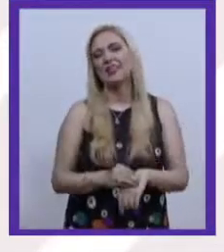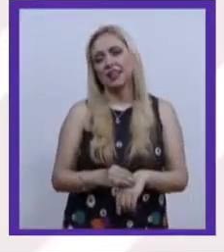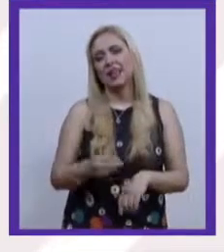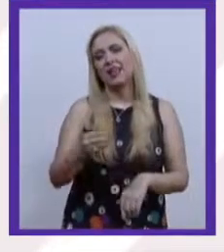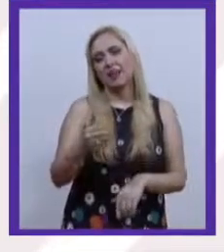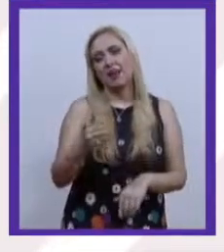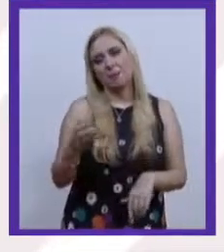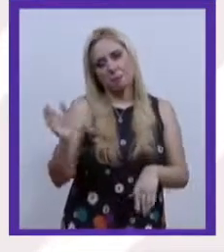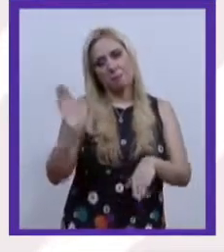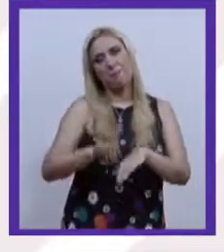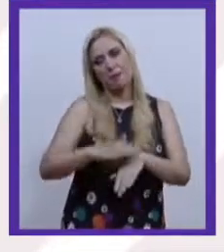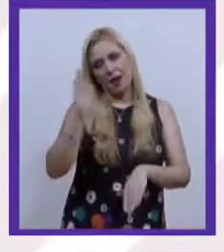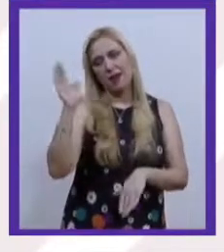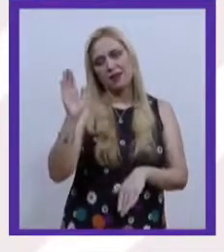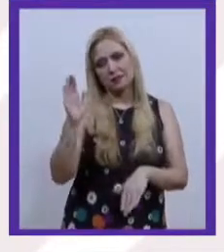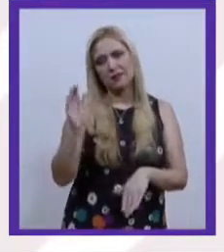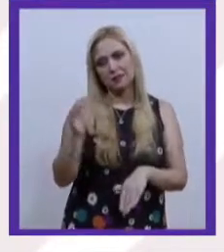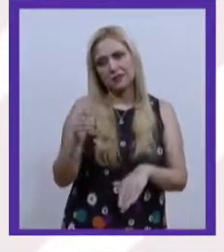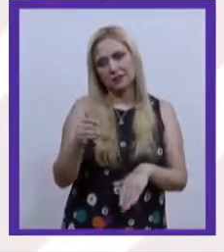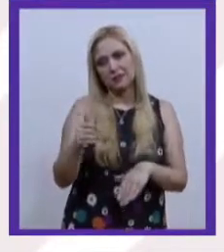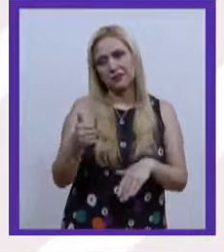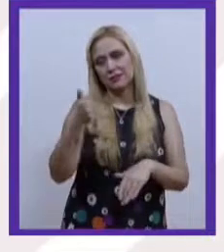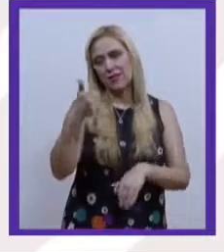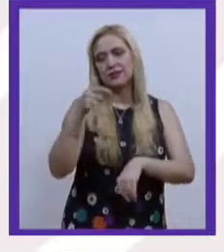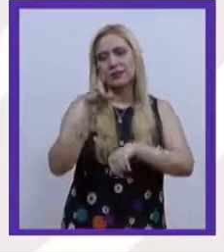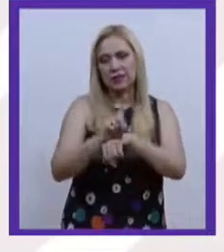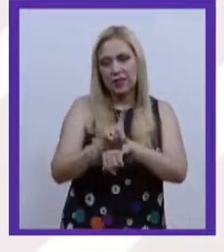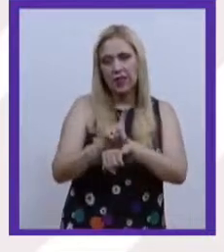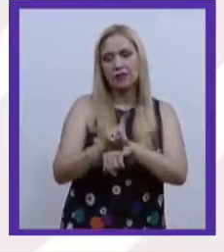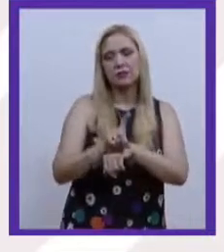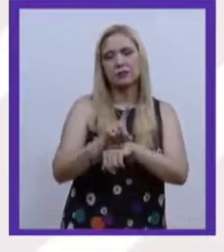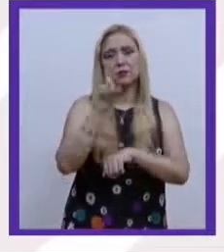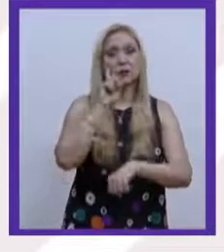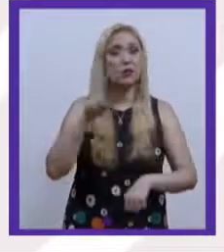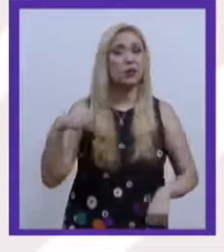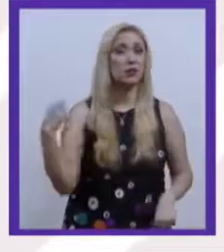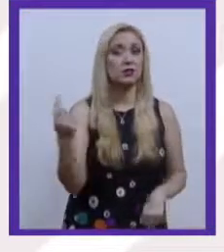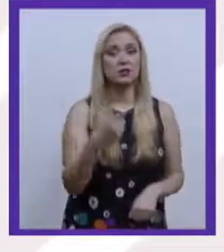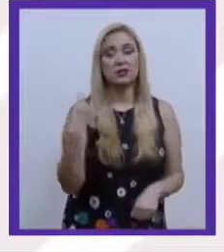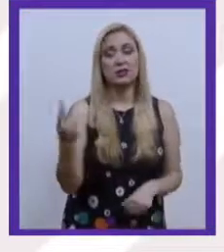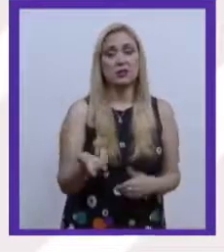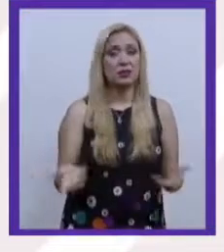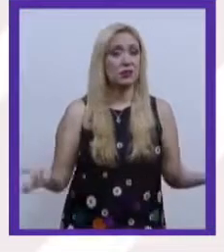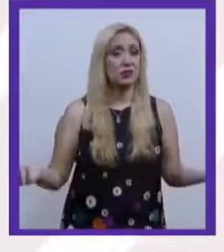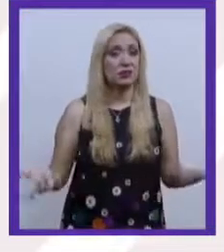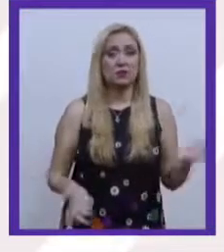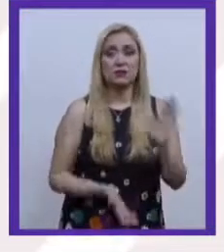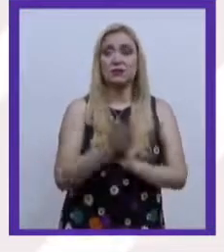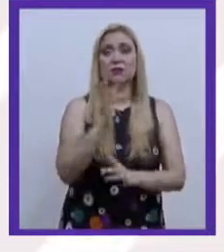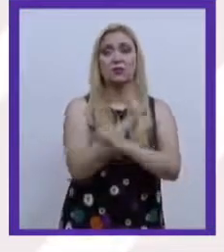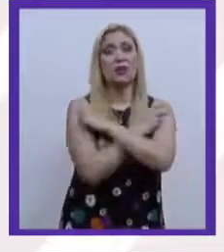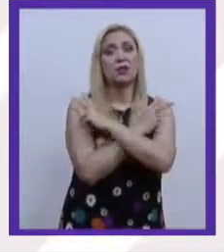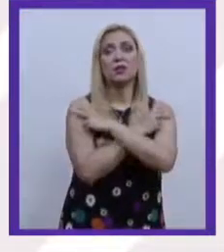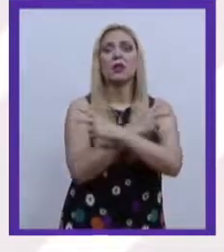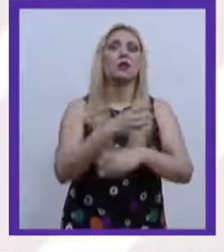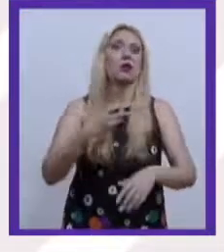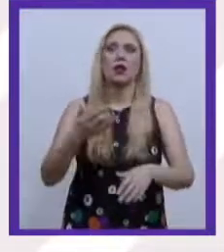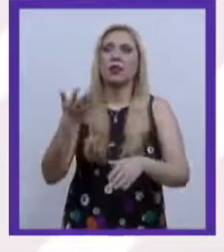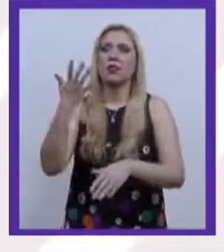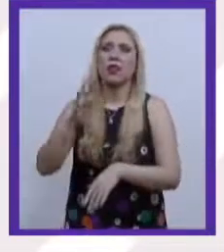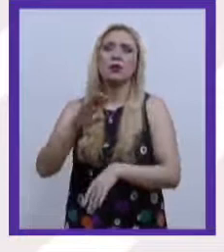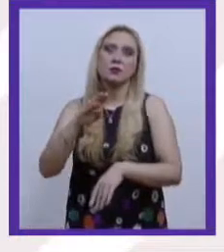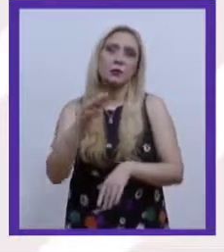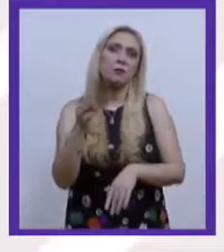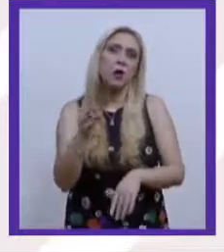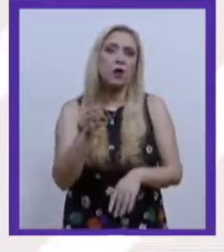menos 6 días continuos, digamos, y los otros, porque sabes que sobre todo las mujeres, las mujeres, me da un día de vacaciones porque tengo que ir al 10 de mayo, me da un